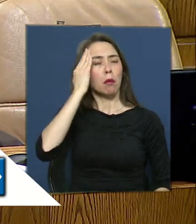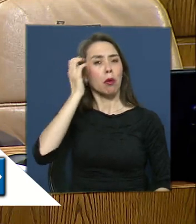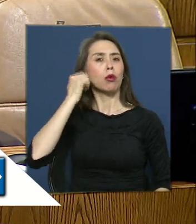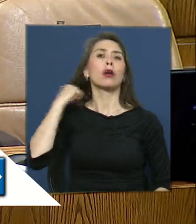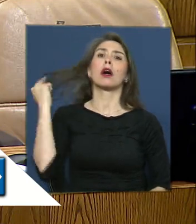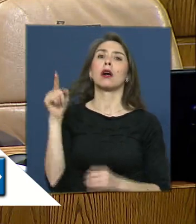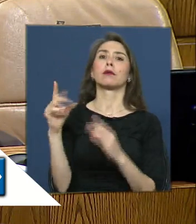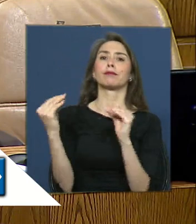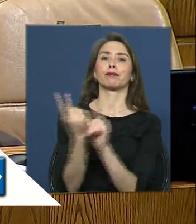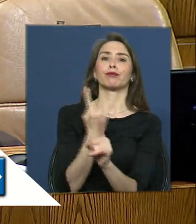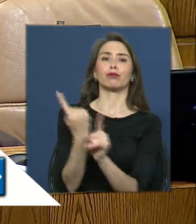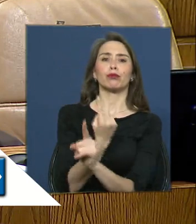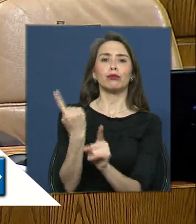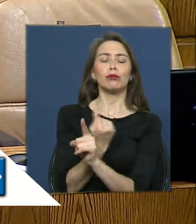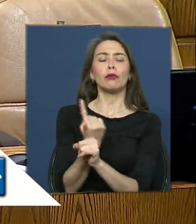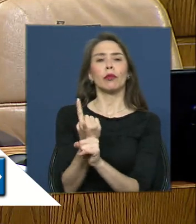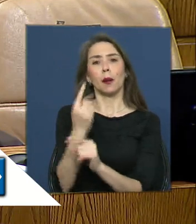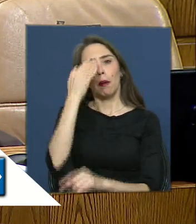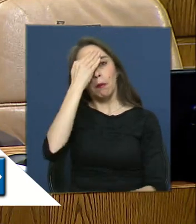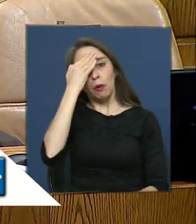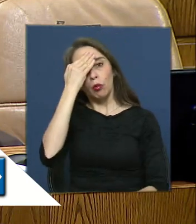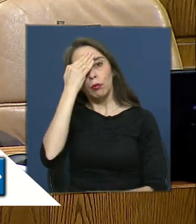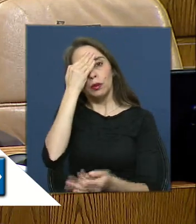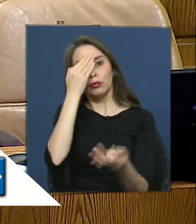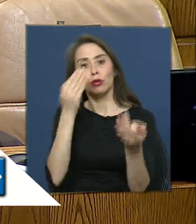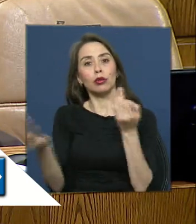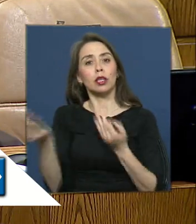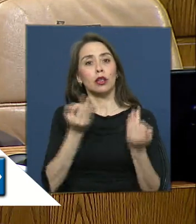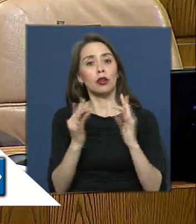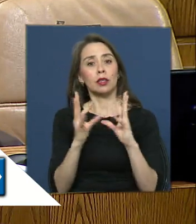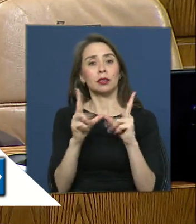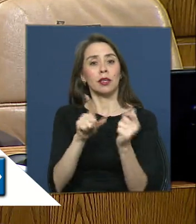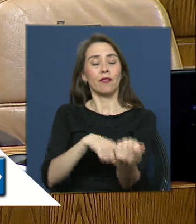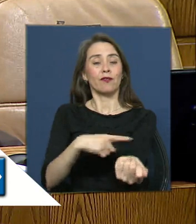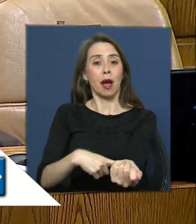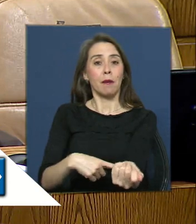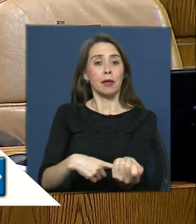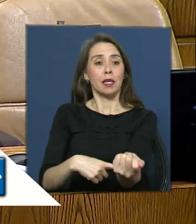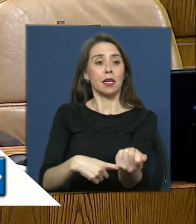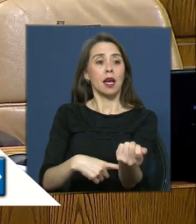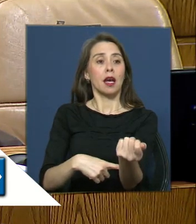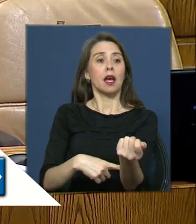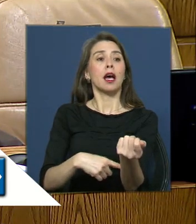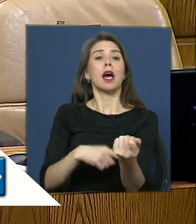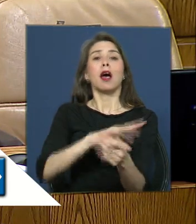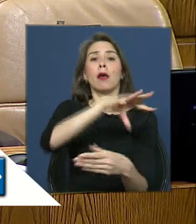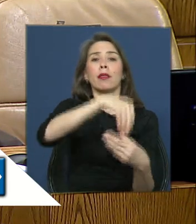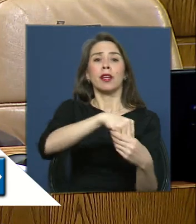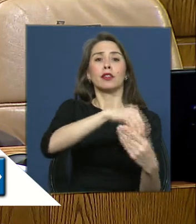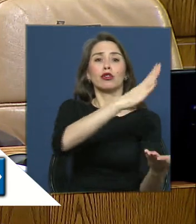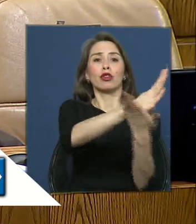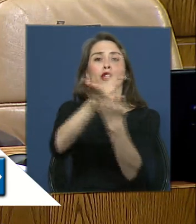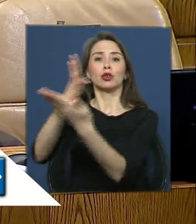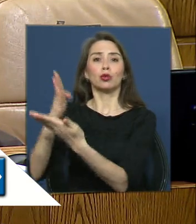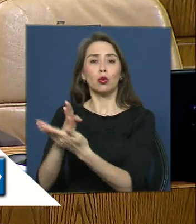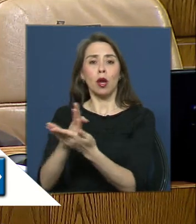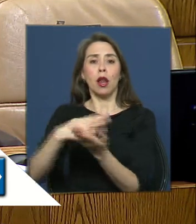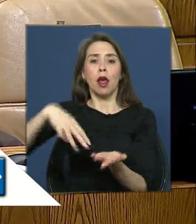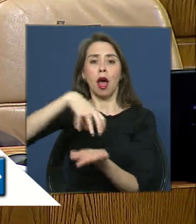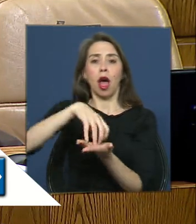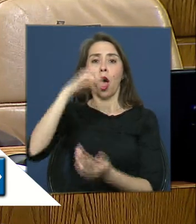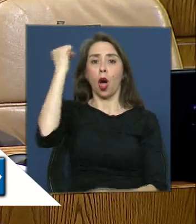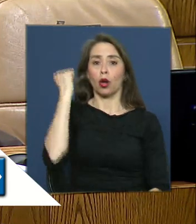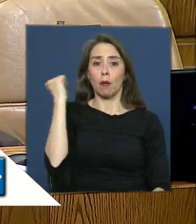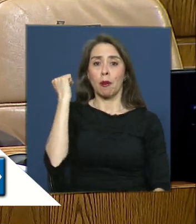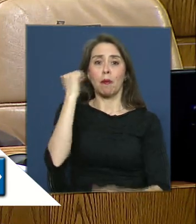conversaciones, las preocupaciones también de las familias de distintos establecimientos educacionales de la comuna de Copiapó en la